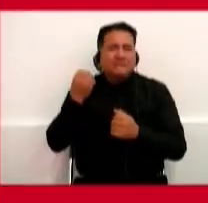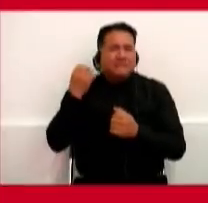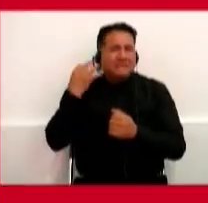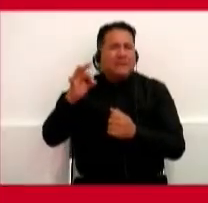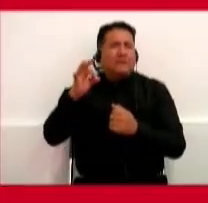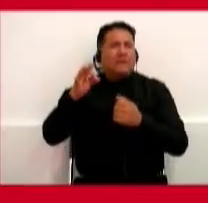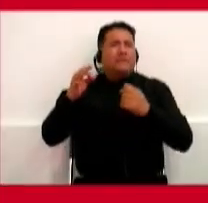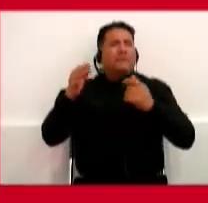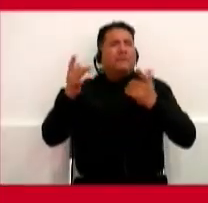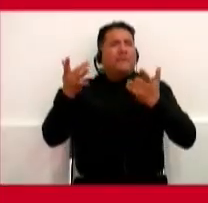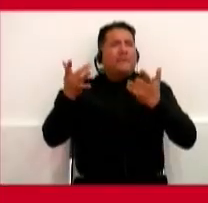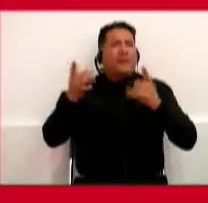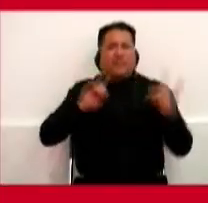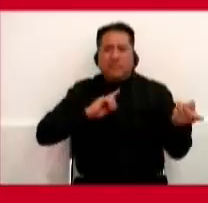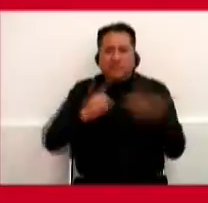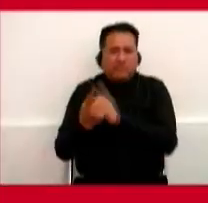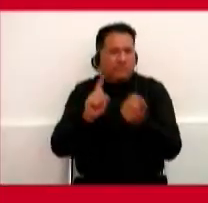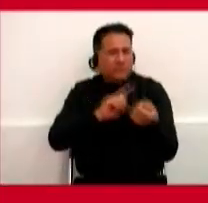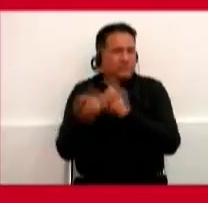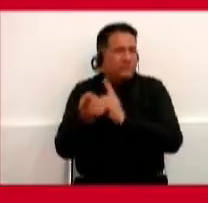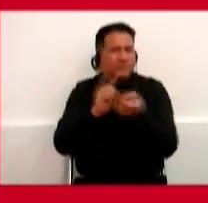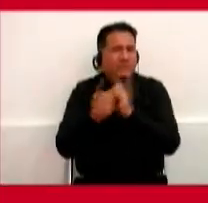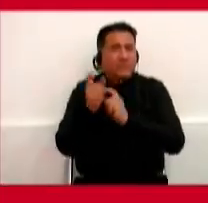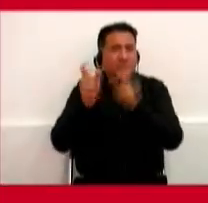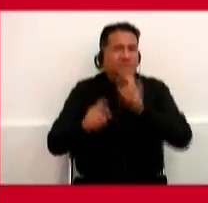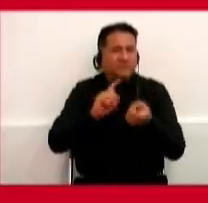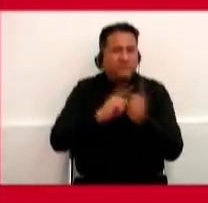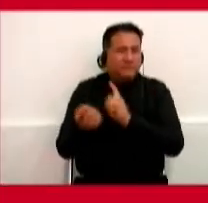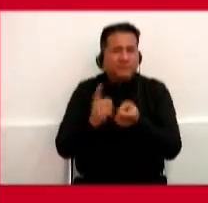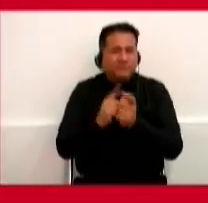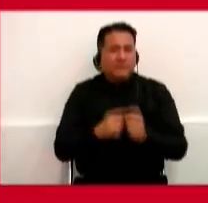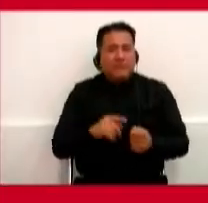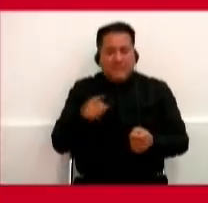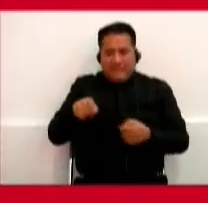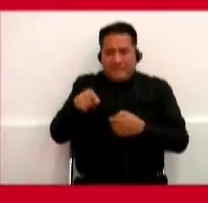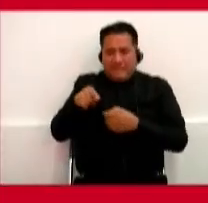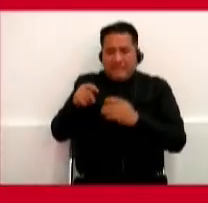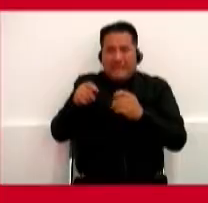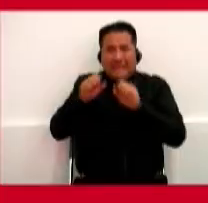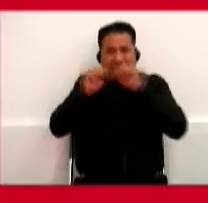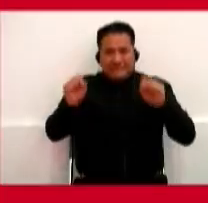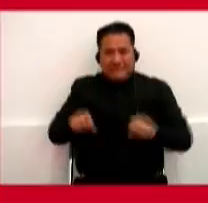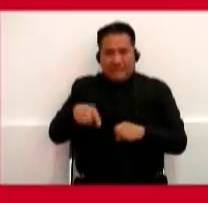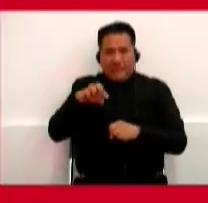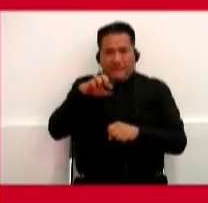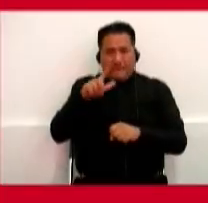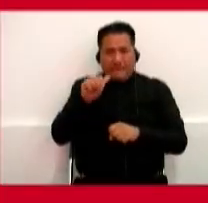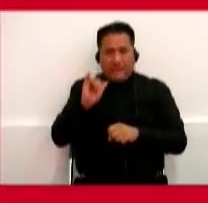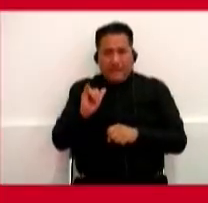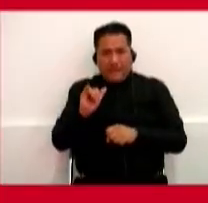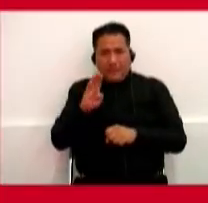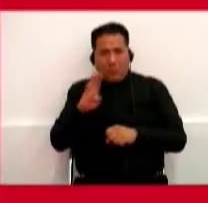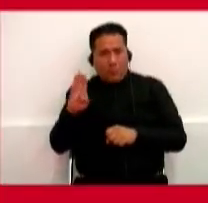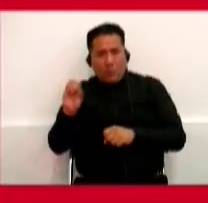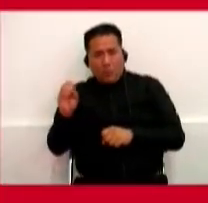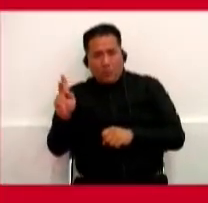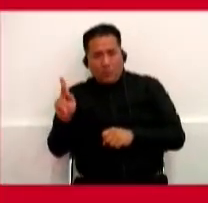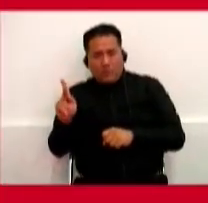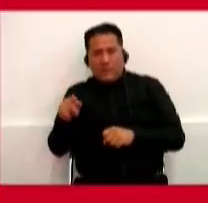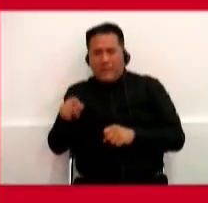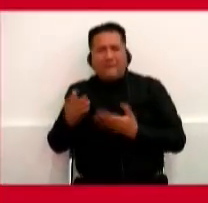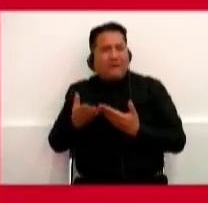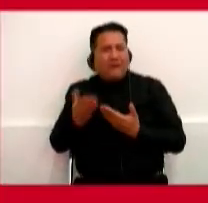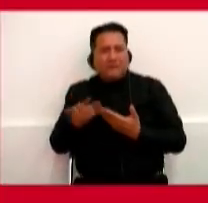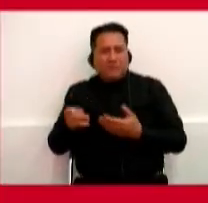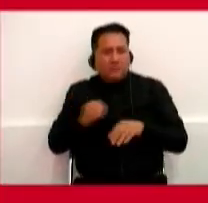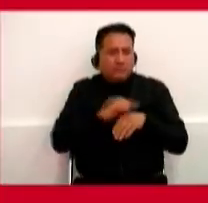Estos playbooks están diseñados como para poder entrenar a nuestra gente rápidamente y se puedan acoplar rápidamente a Antapaccay. Y con